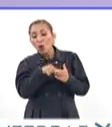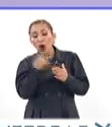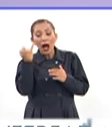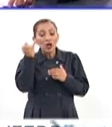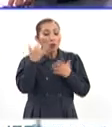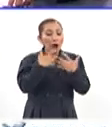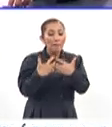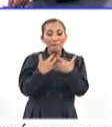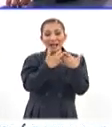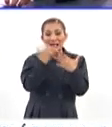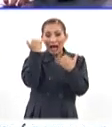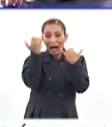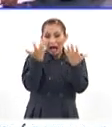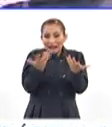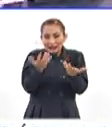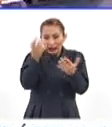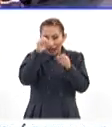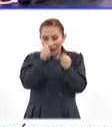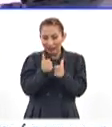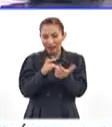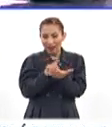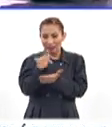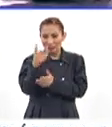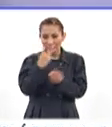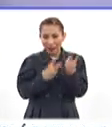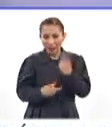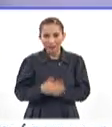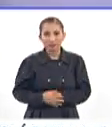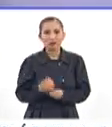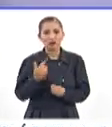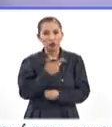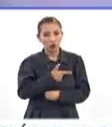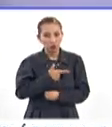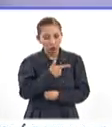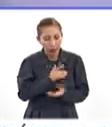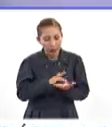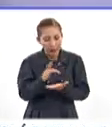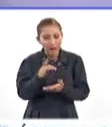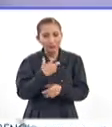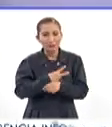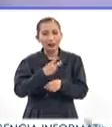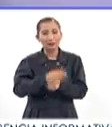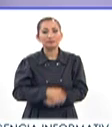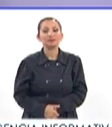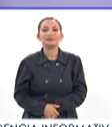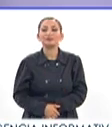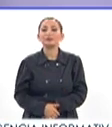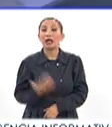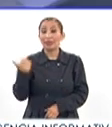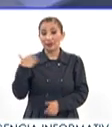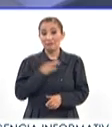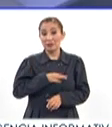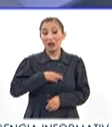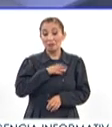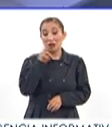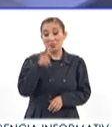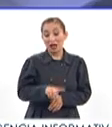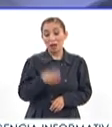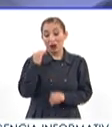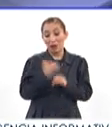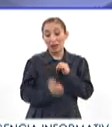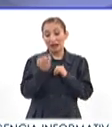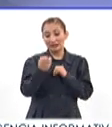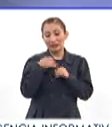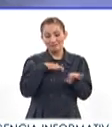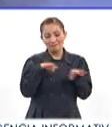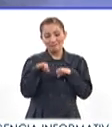de México. Mariana Delgado, gracias por estar con nosotros. Mucho gusto estar acá, gracias por la invitación. Pues antes que nada, felicidades por haber concluido